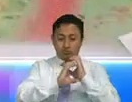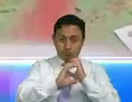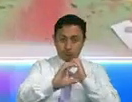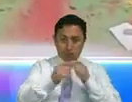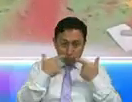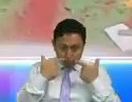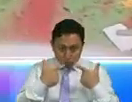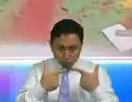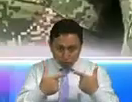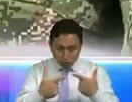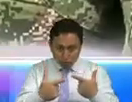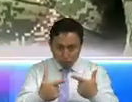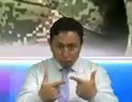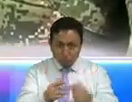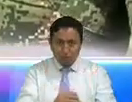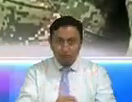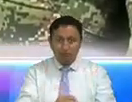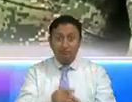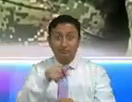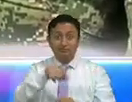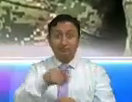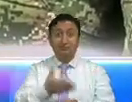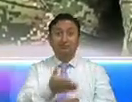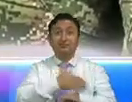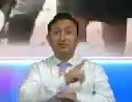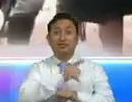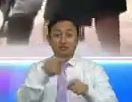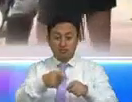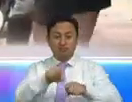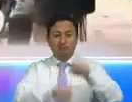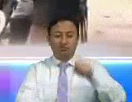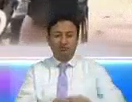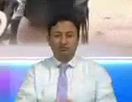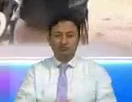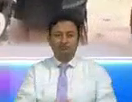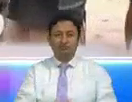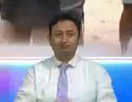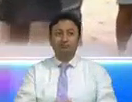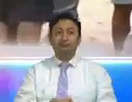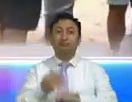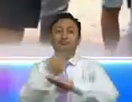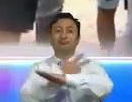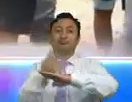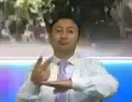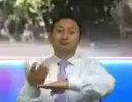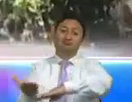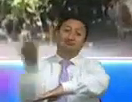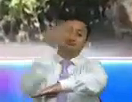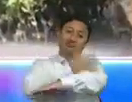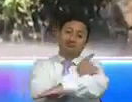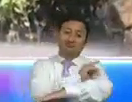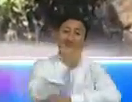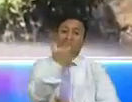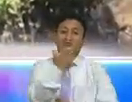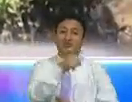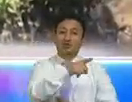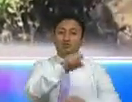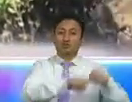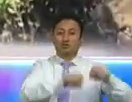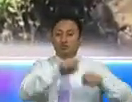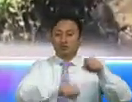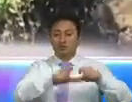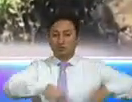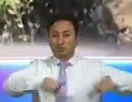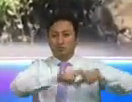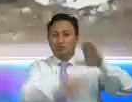uno de los blancos de los atentados guerrilleros en las dos últimas semanas se han registrado 13 ataques de este punto